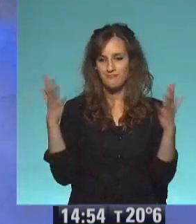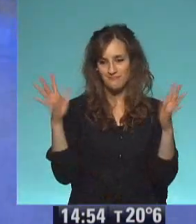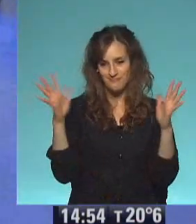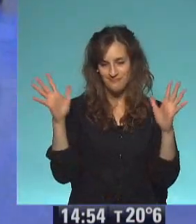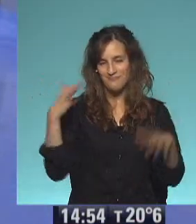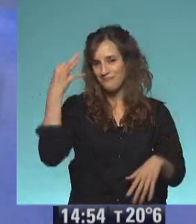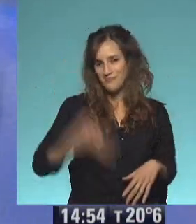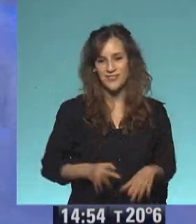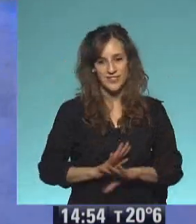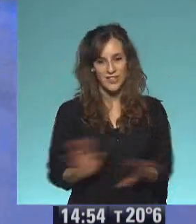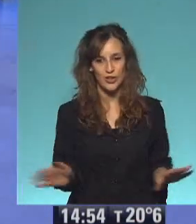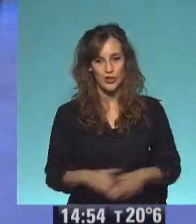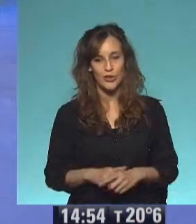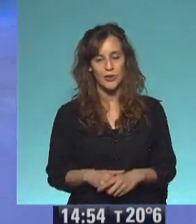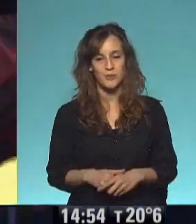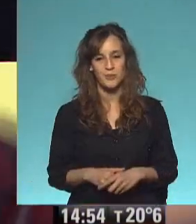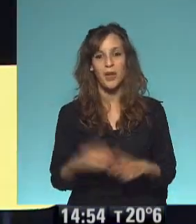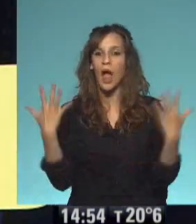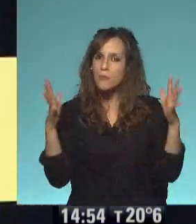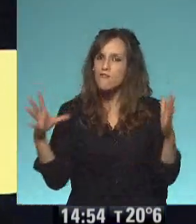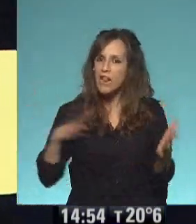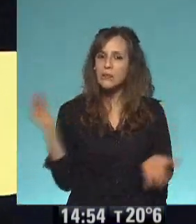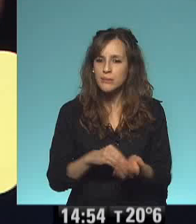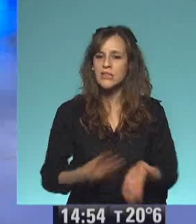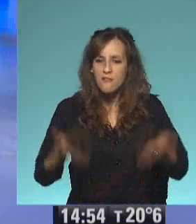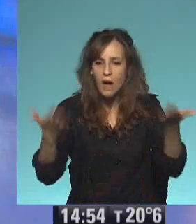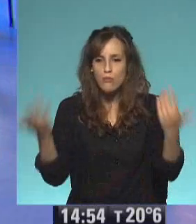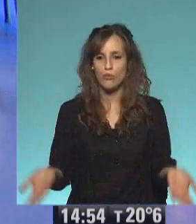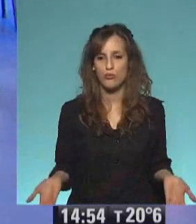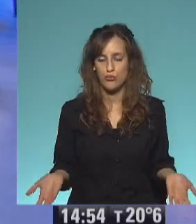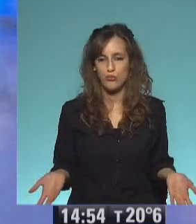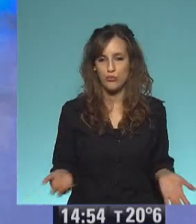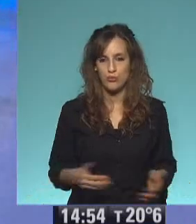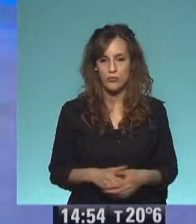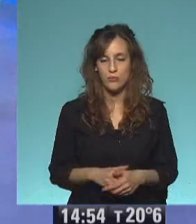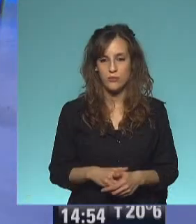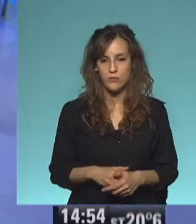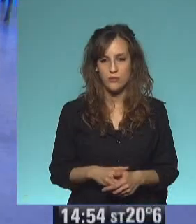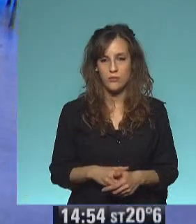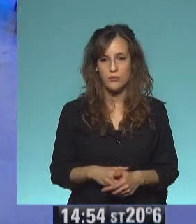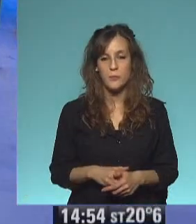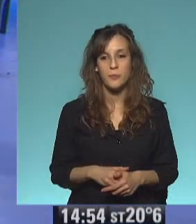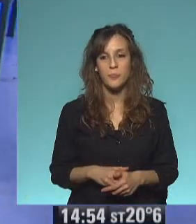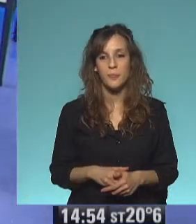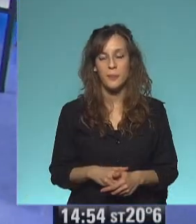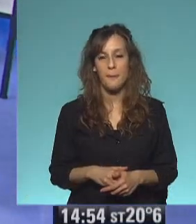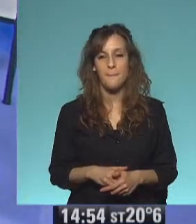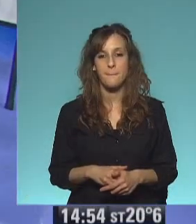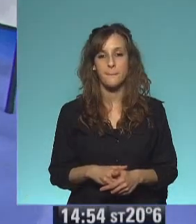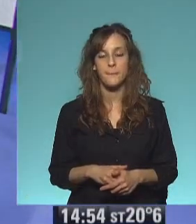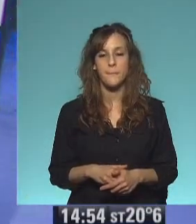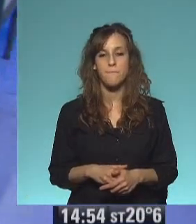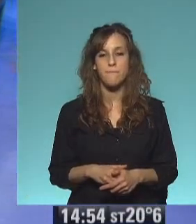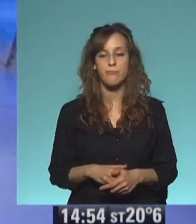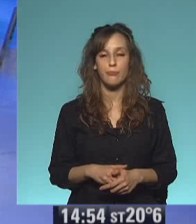Muy bien. ¡Qué aplauso pobre! Muy bien. Extrañaba el cancionero. ¡No! No pasó nada. Ay, como esos rockeros que rompen